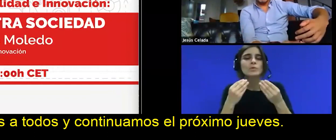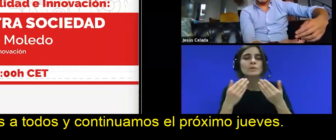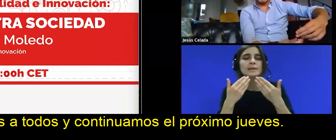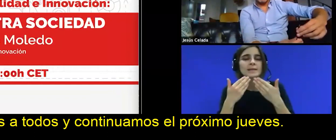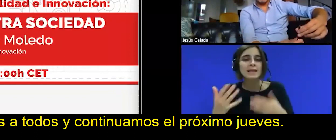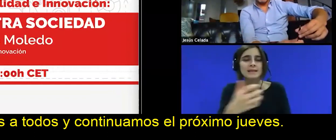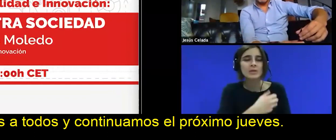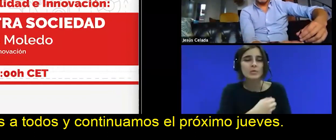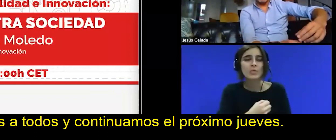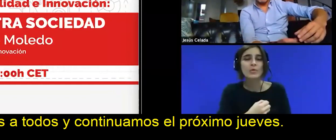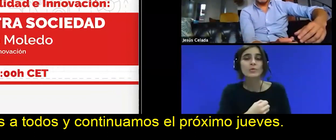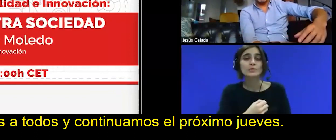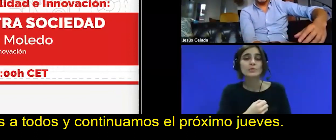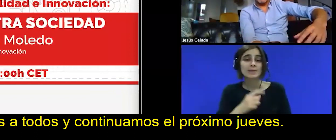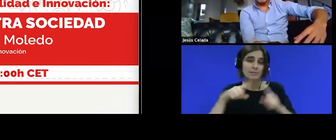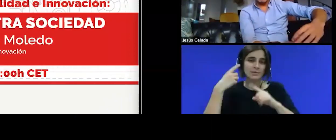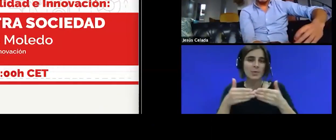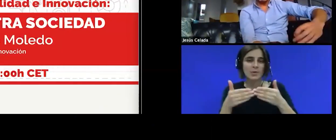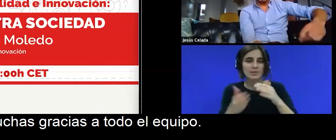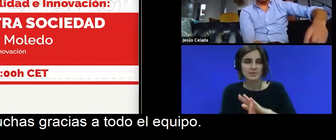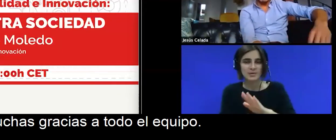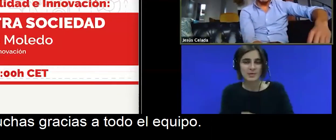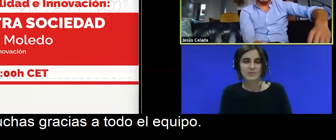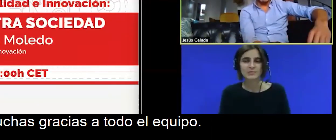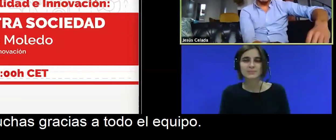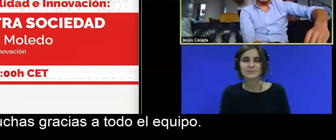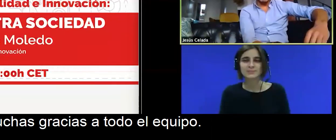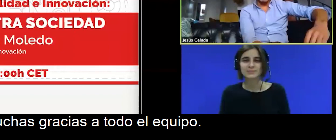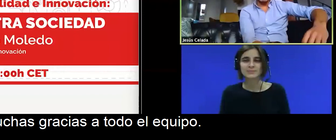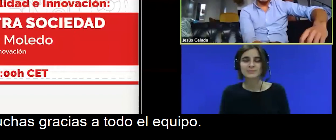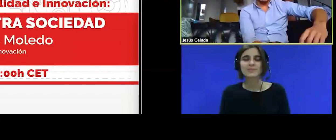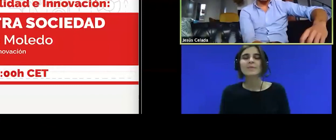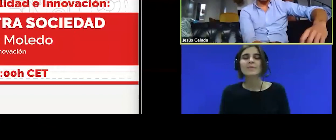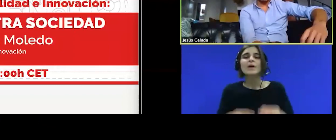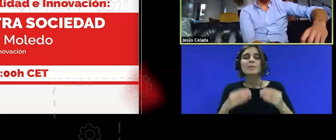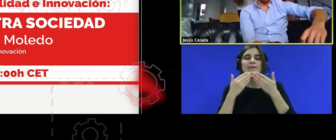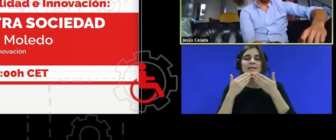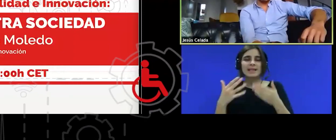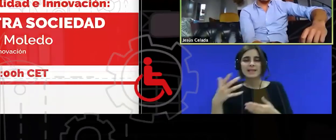y continuamos el próximo jueves. Muchas gracias a todo el equipo. Gracias.